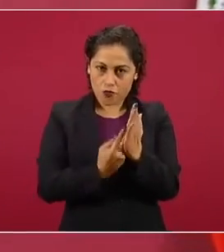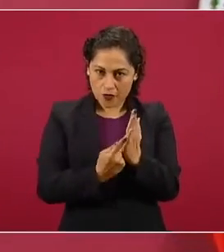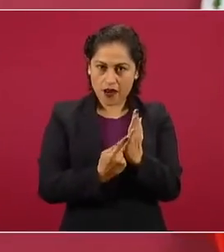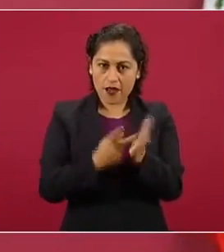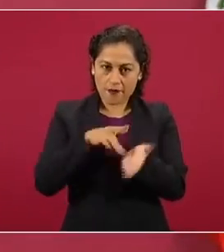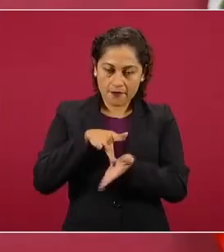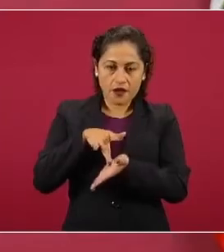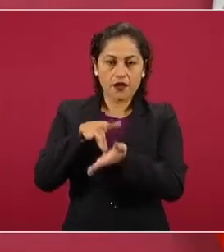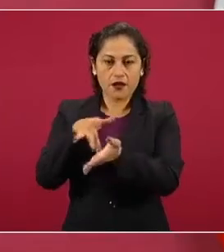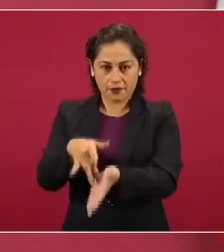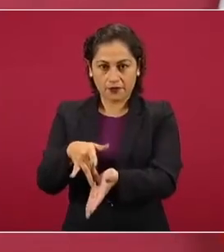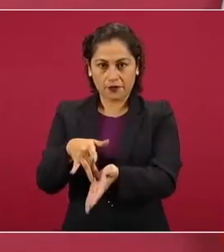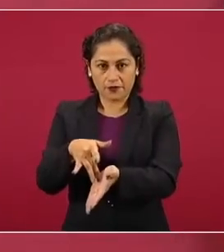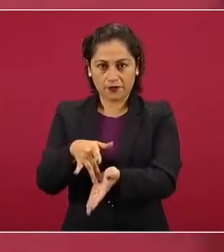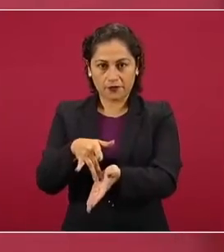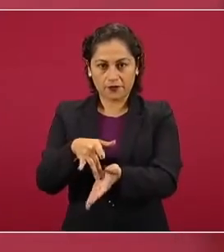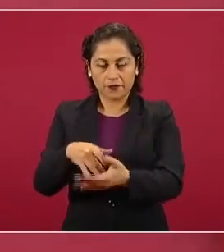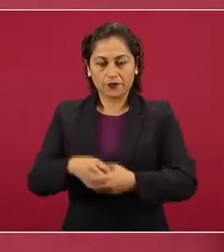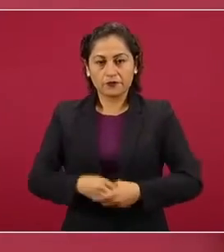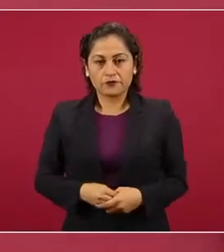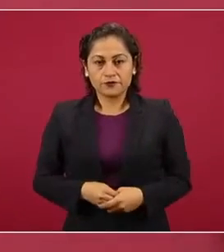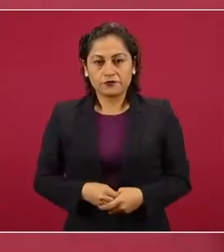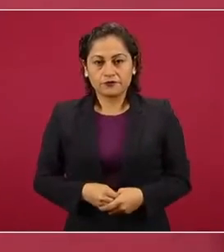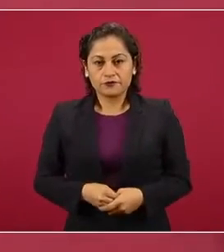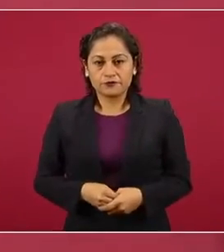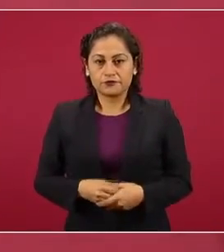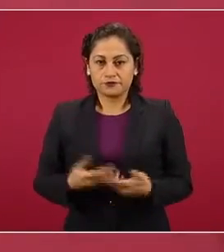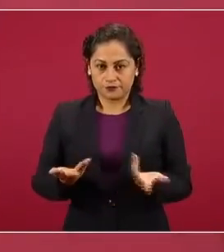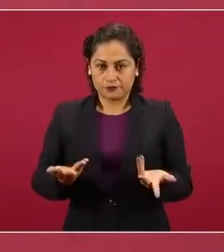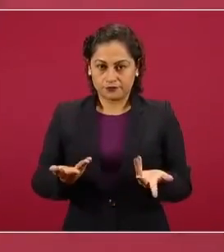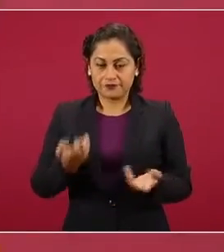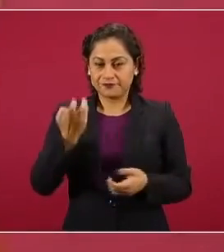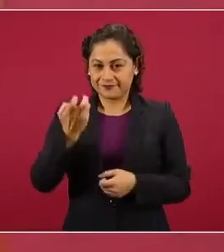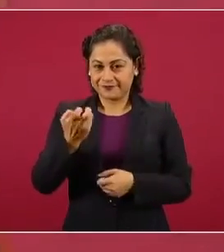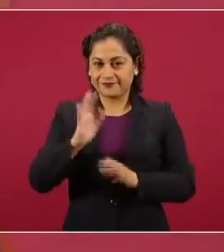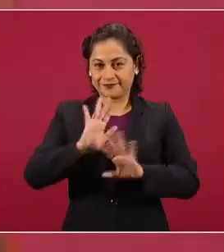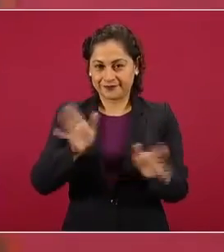el estatus o la situación especial